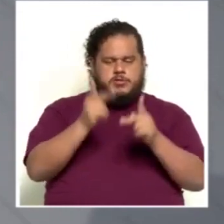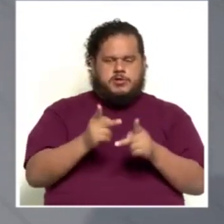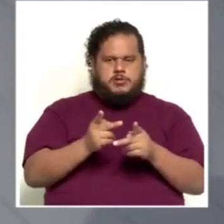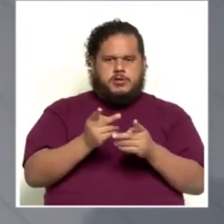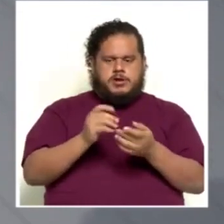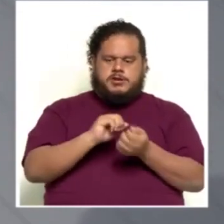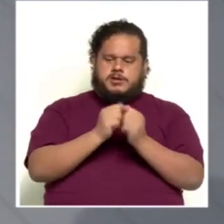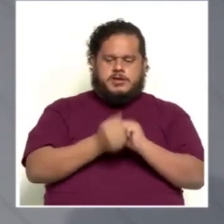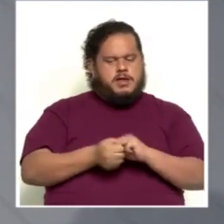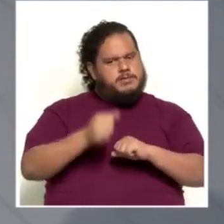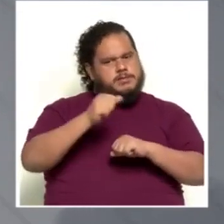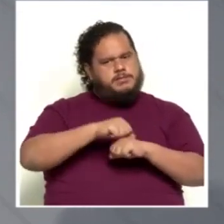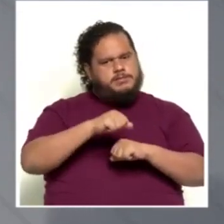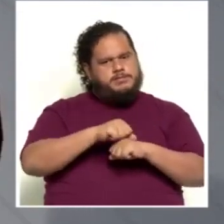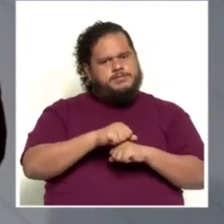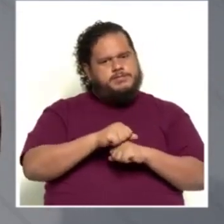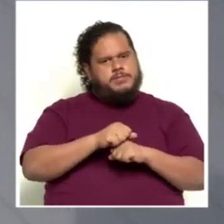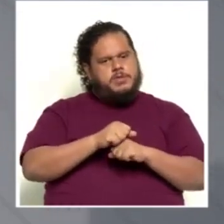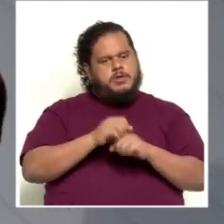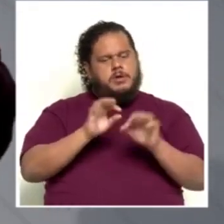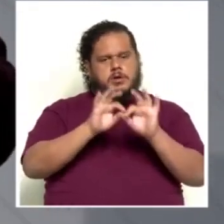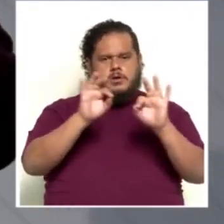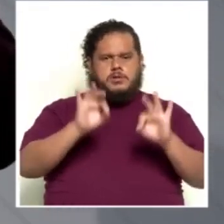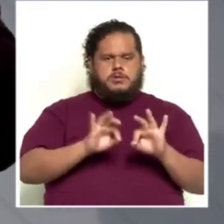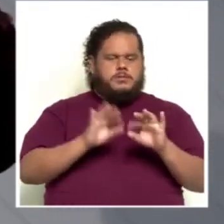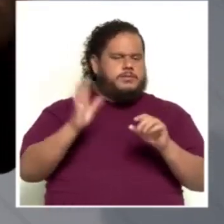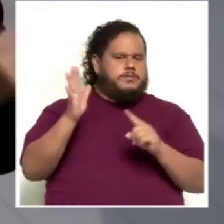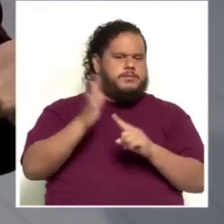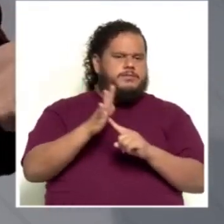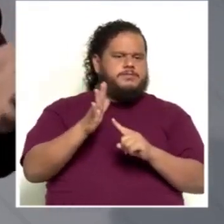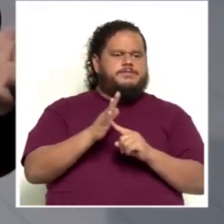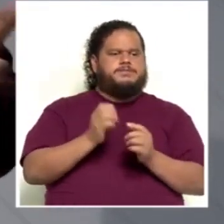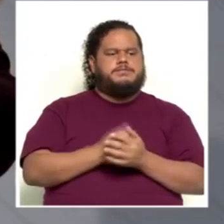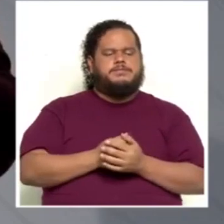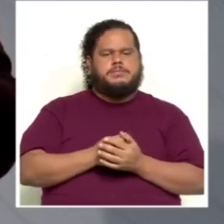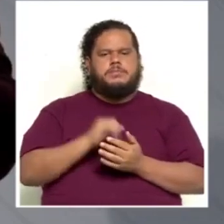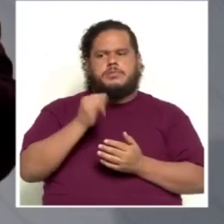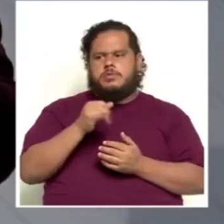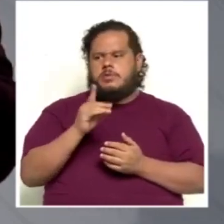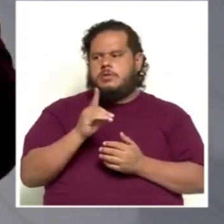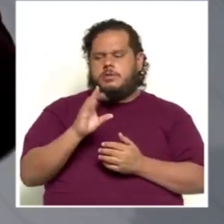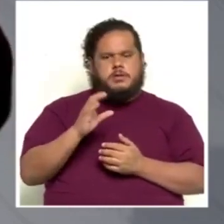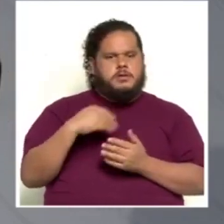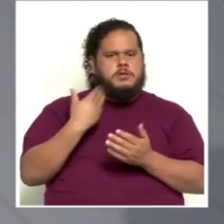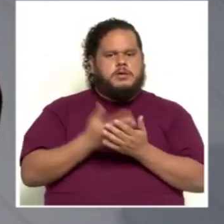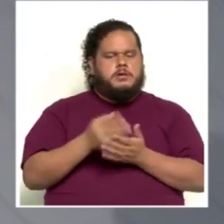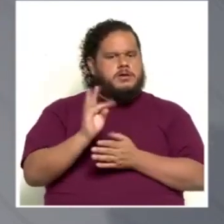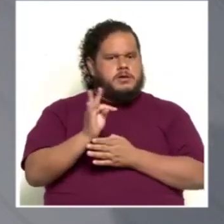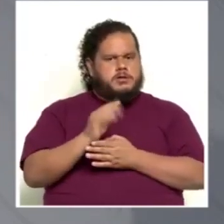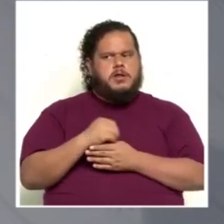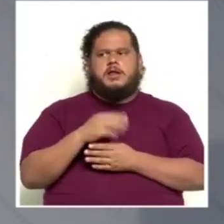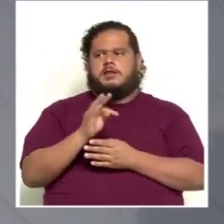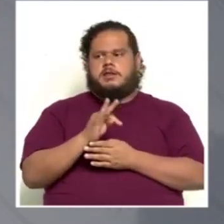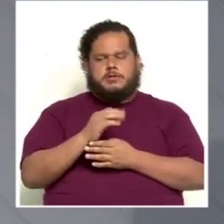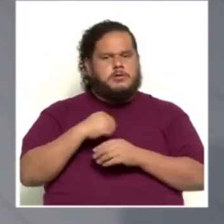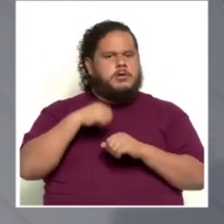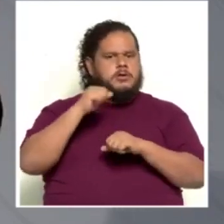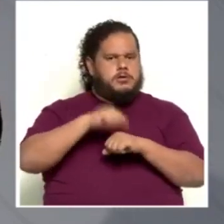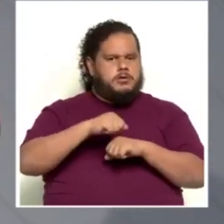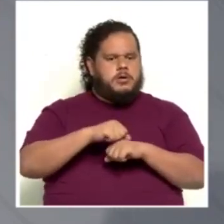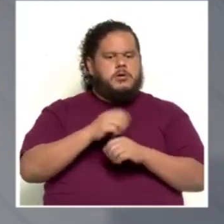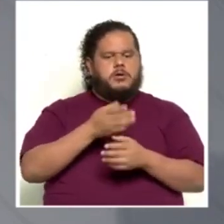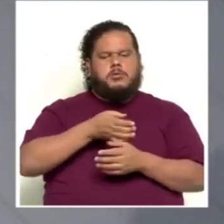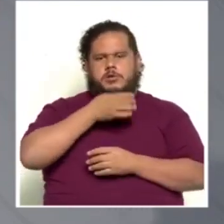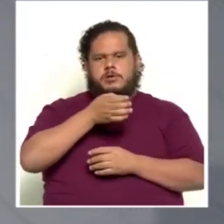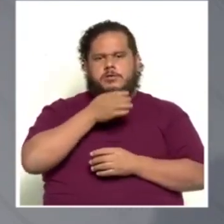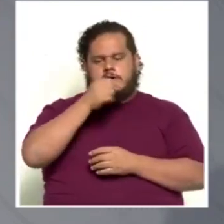como figuras populistas. Juan Diego Castro llegó a la televisión y en la televisión se consolidó como